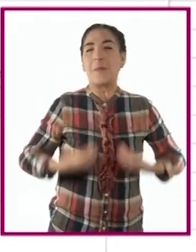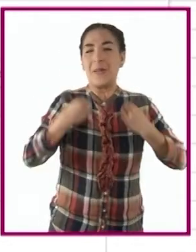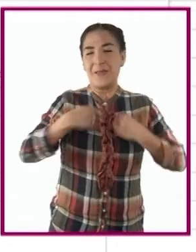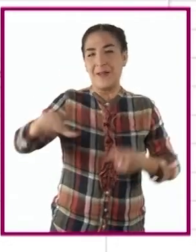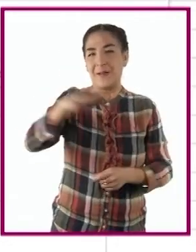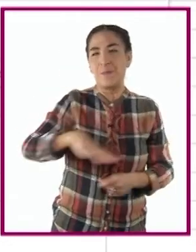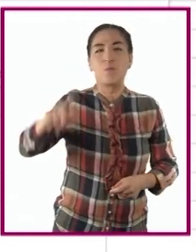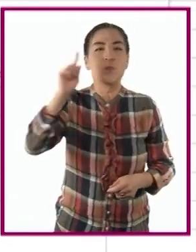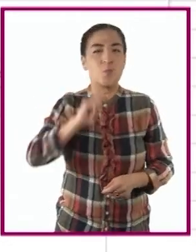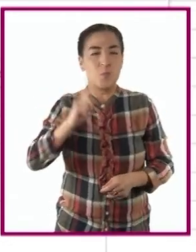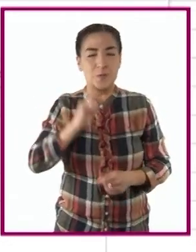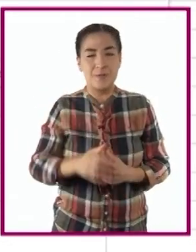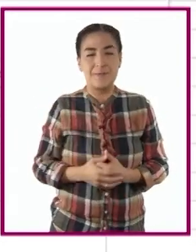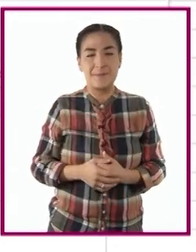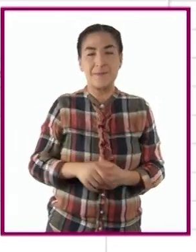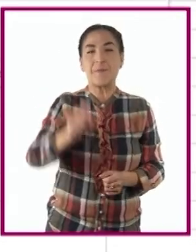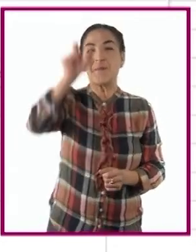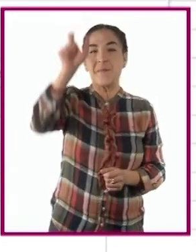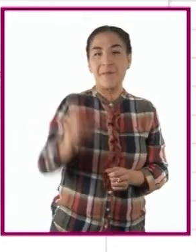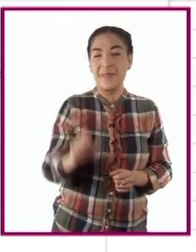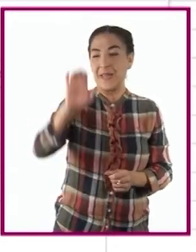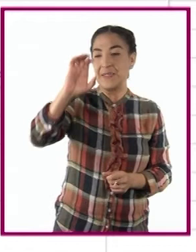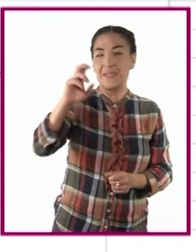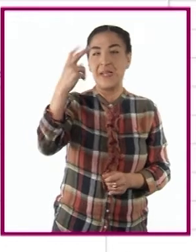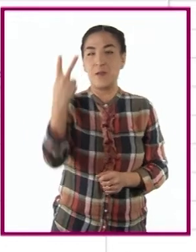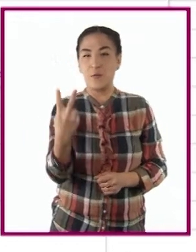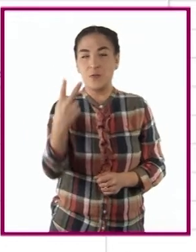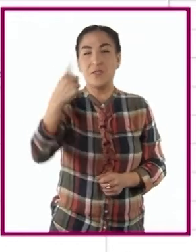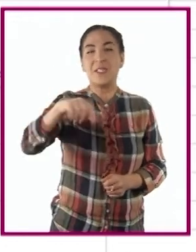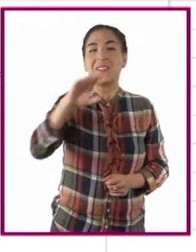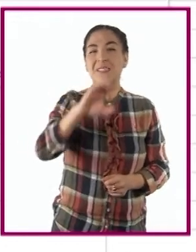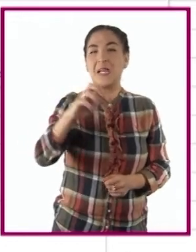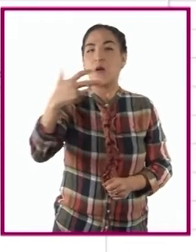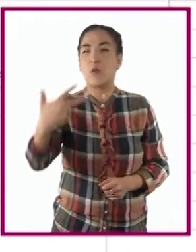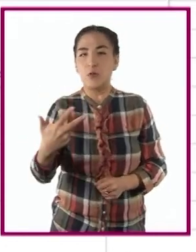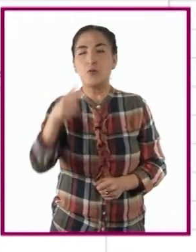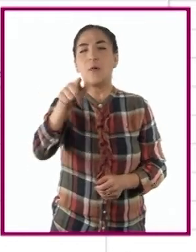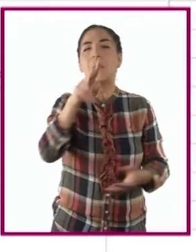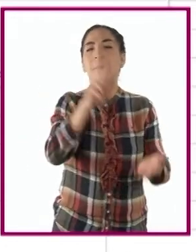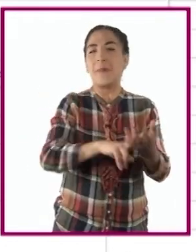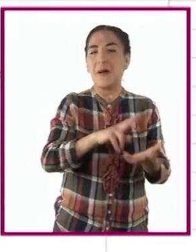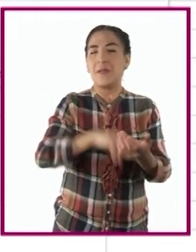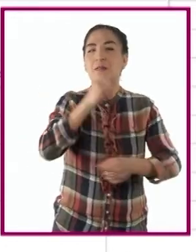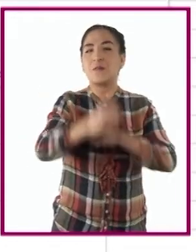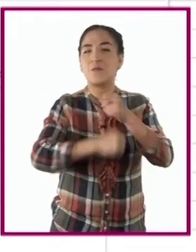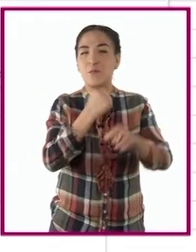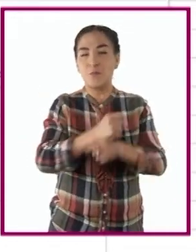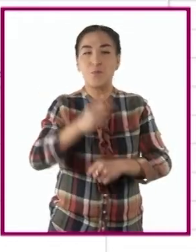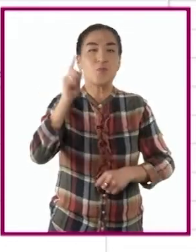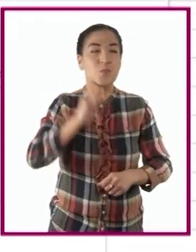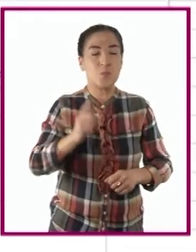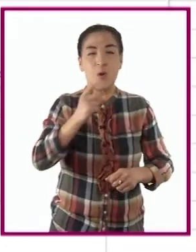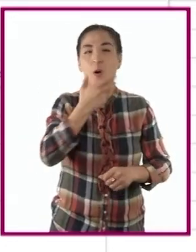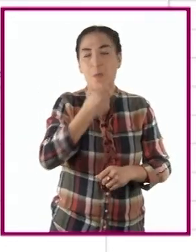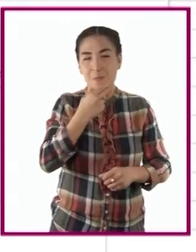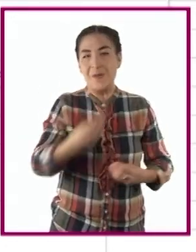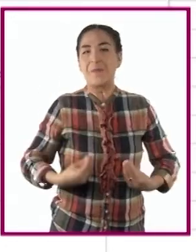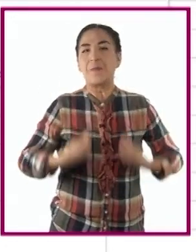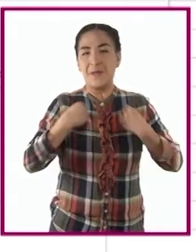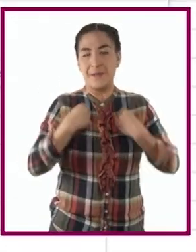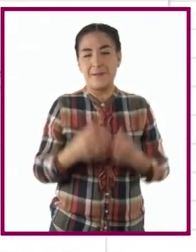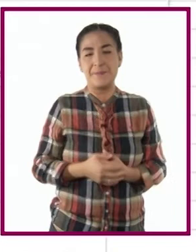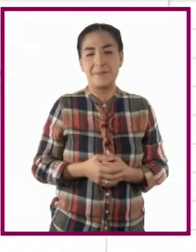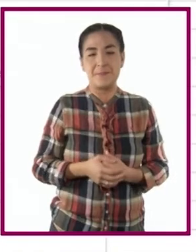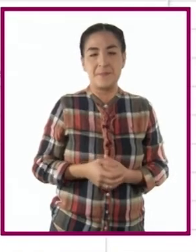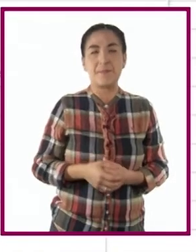mujeres. Y en las celdas de C2 a C8, los años de la esperanza de vida para los hombres.